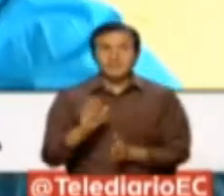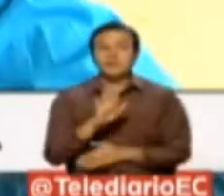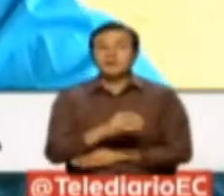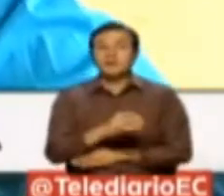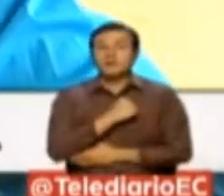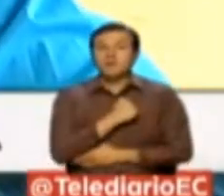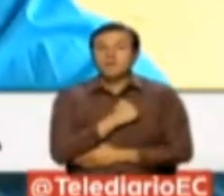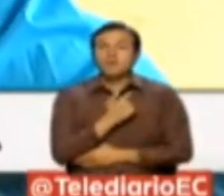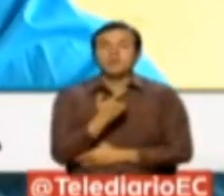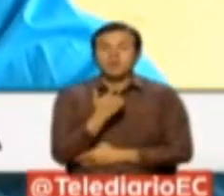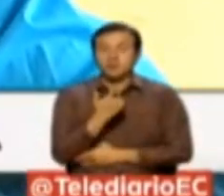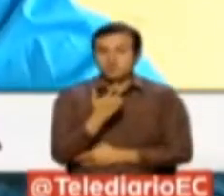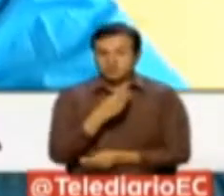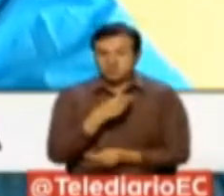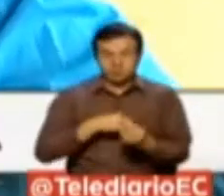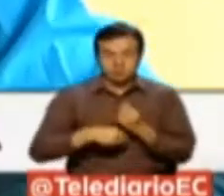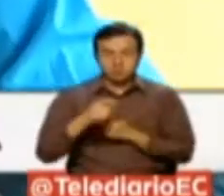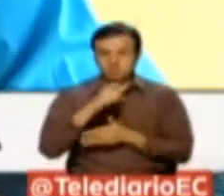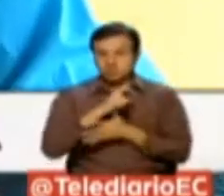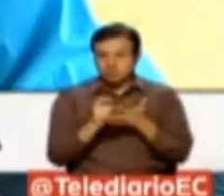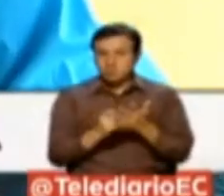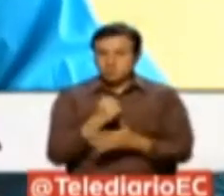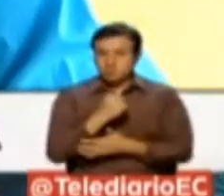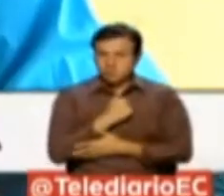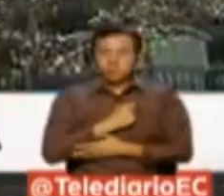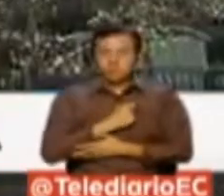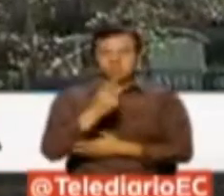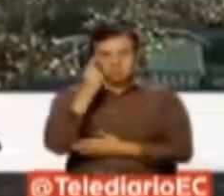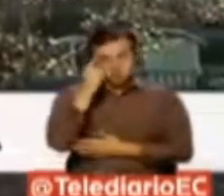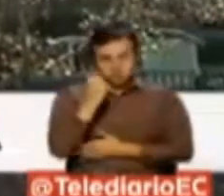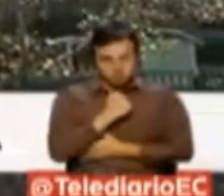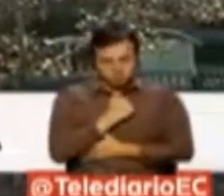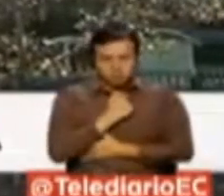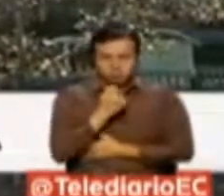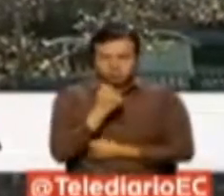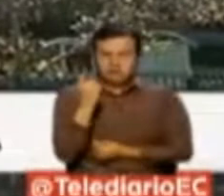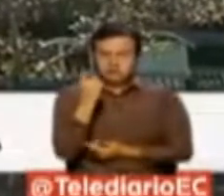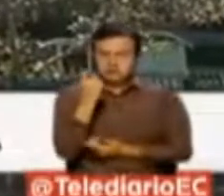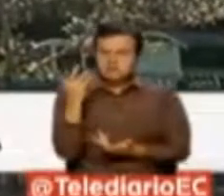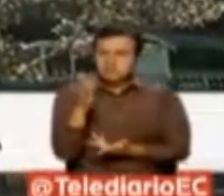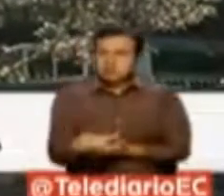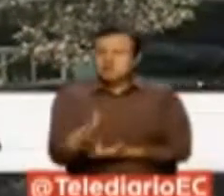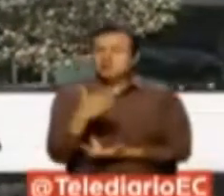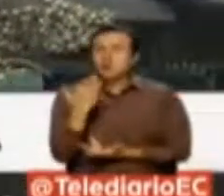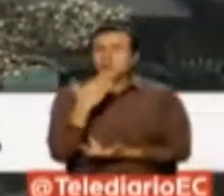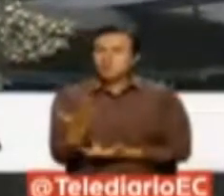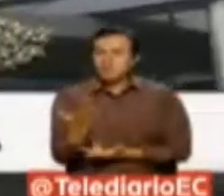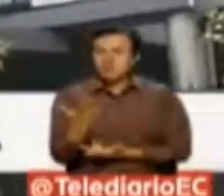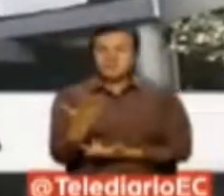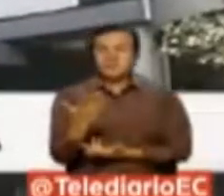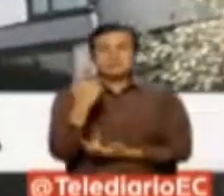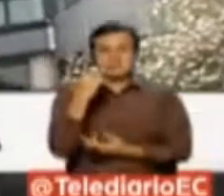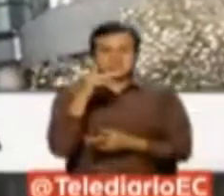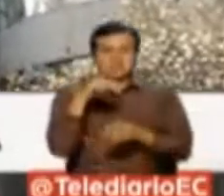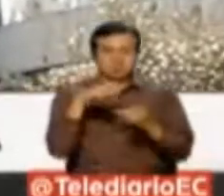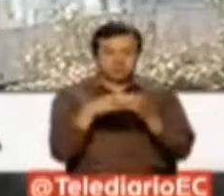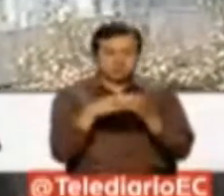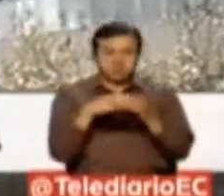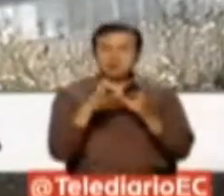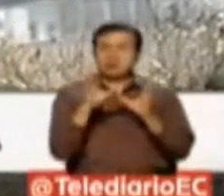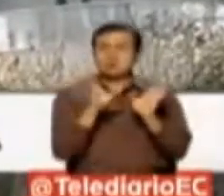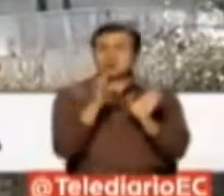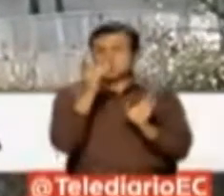satisfacer necesidades de liquidez necesidades de caja del estado según contraloría el equipo de auditoría detectó que la colocación de